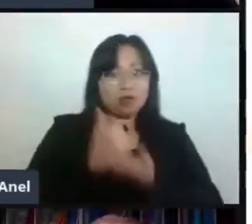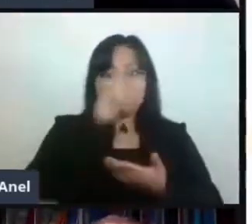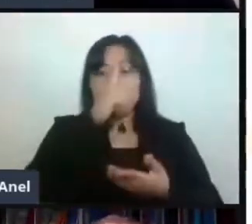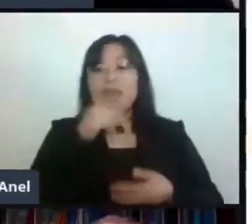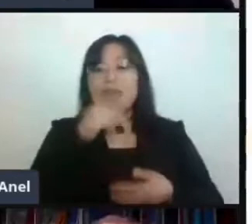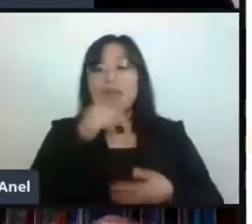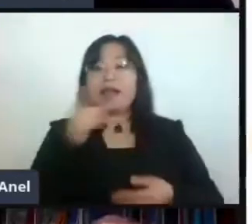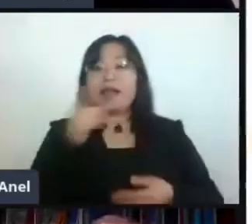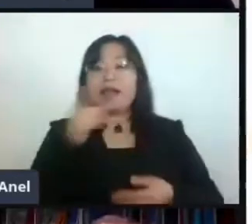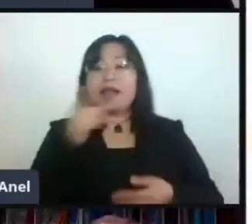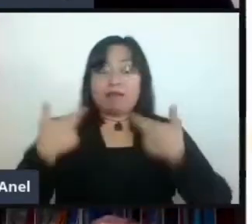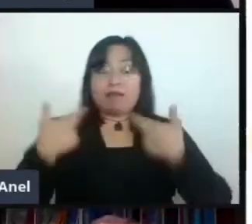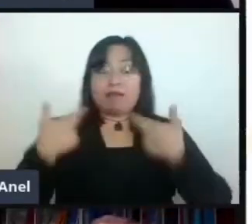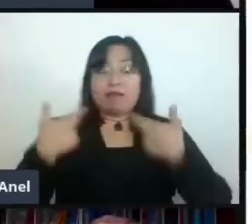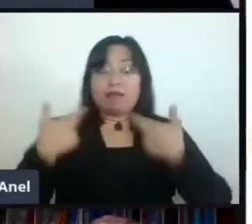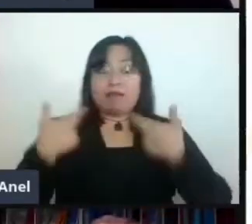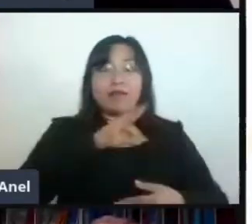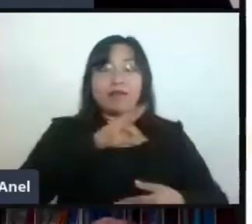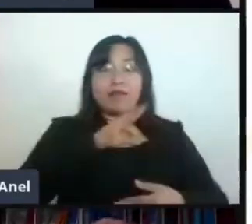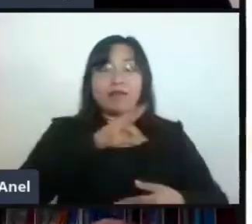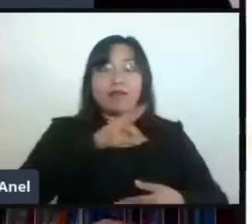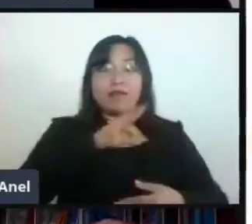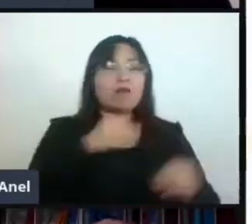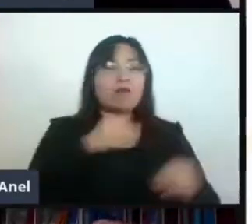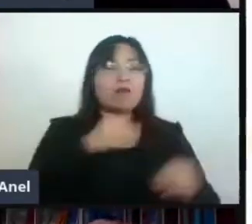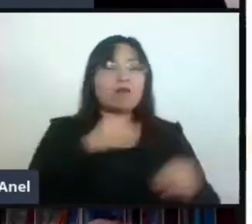de navegación del desempeño de los estudiantes.